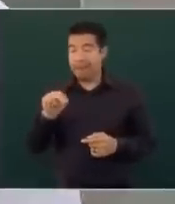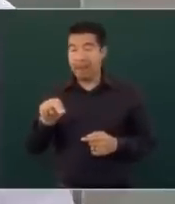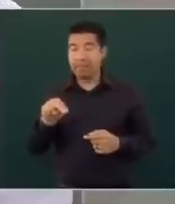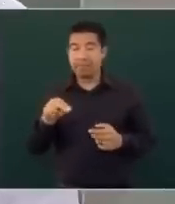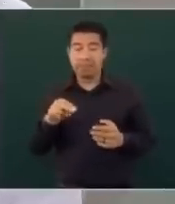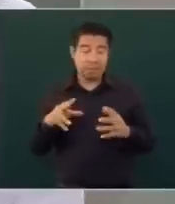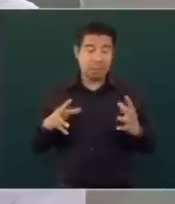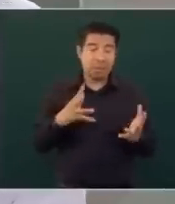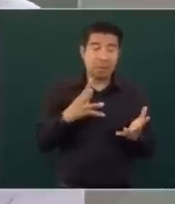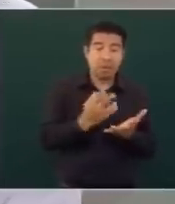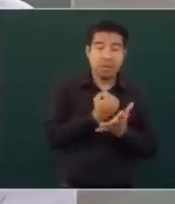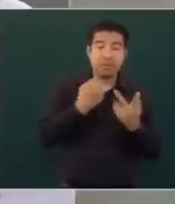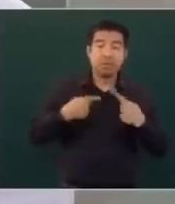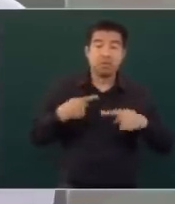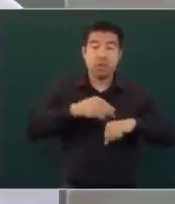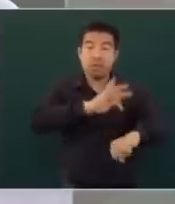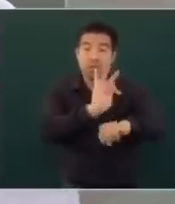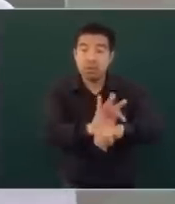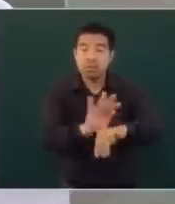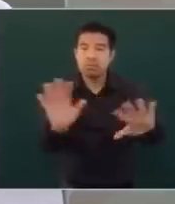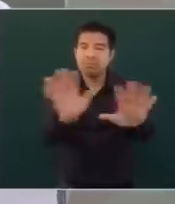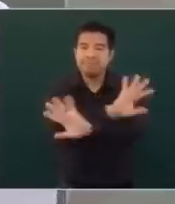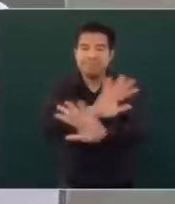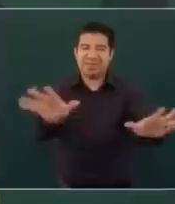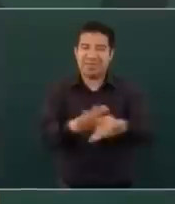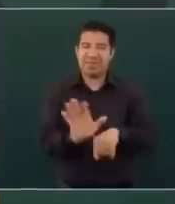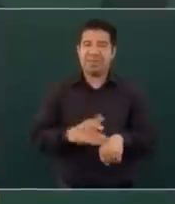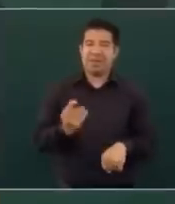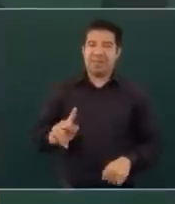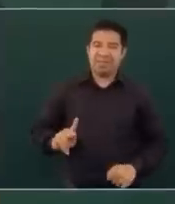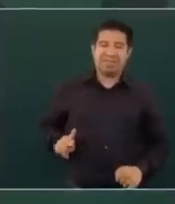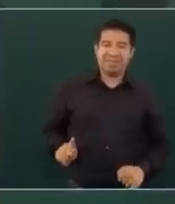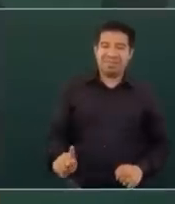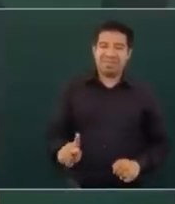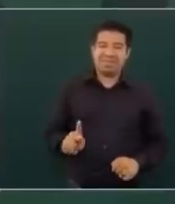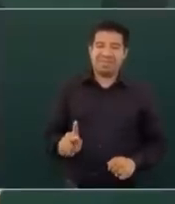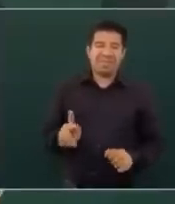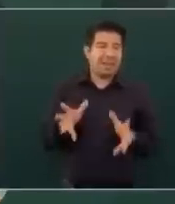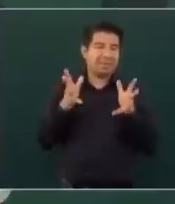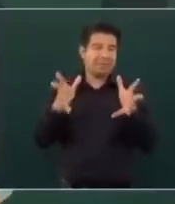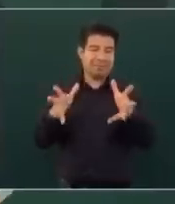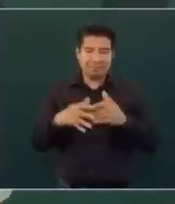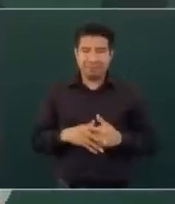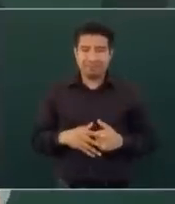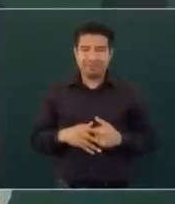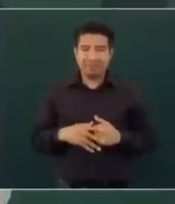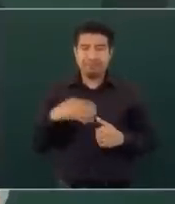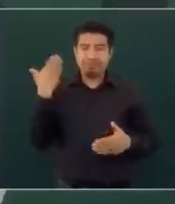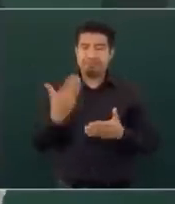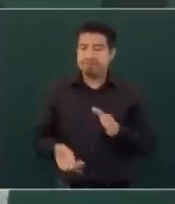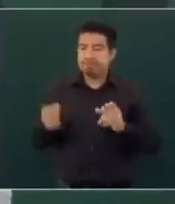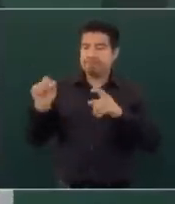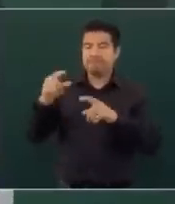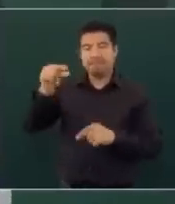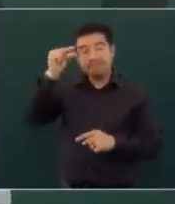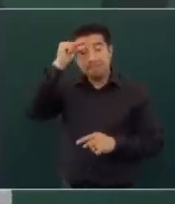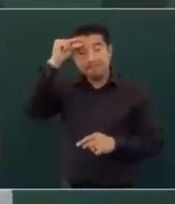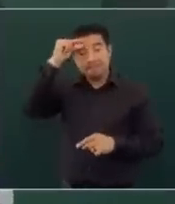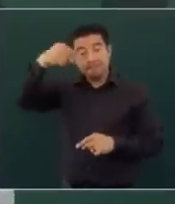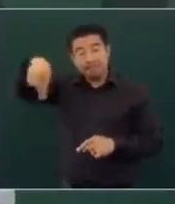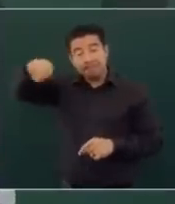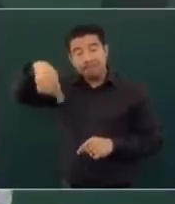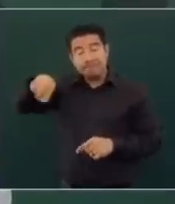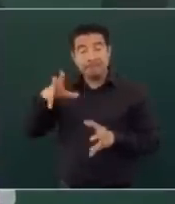nada porque todo era una simulación. Entonces ahora también con estos intelectuales